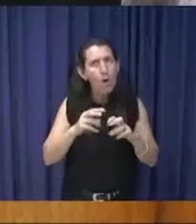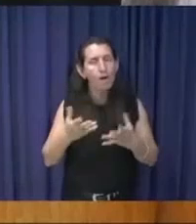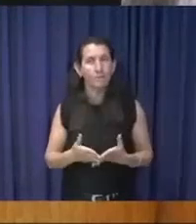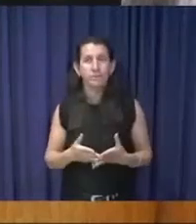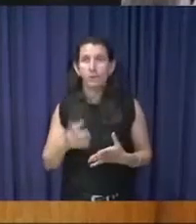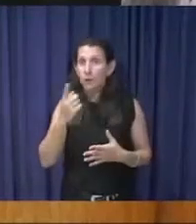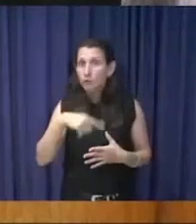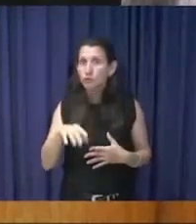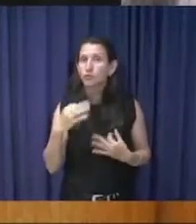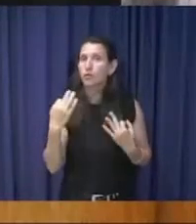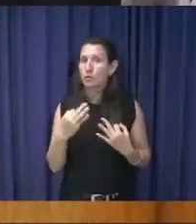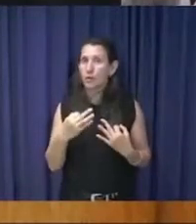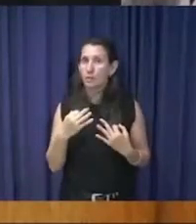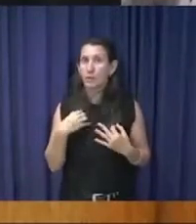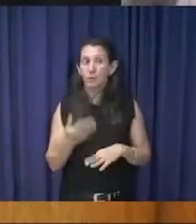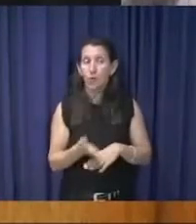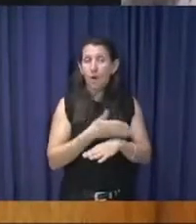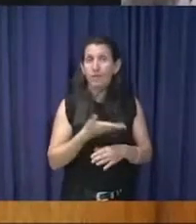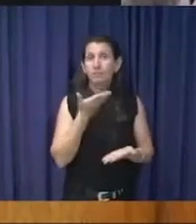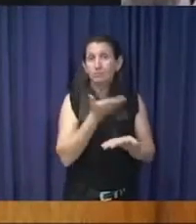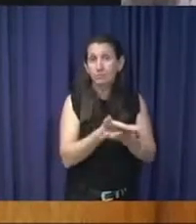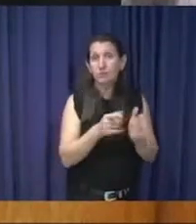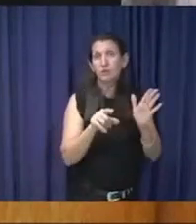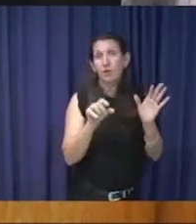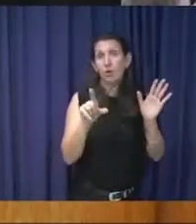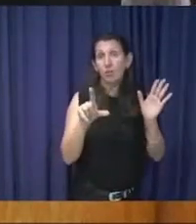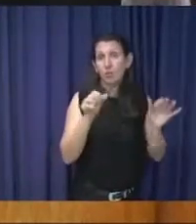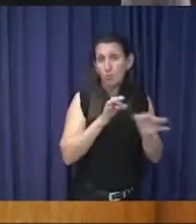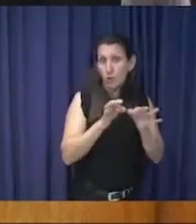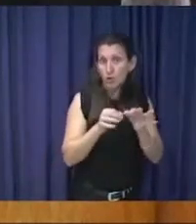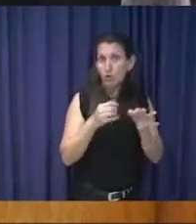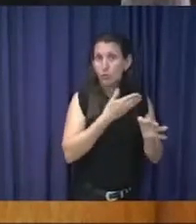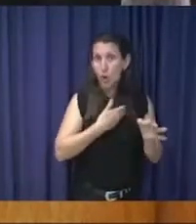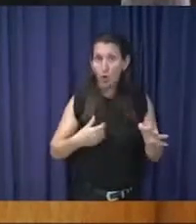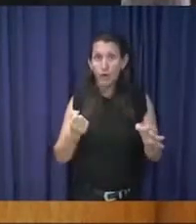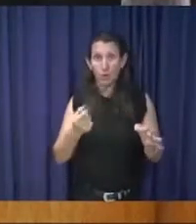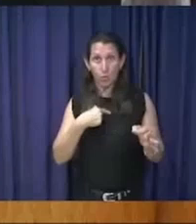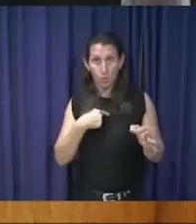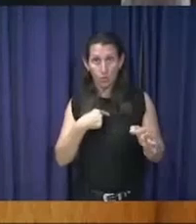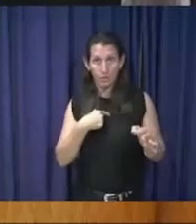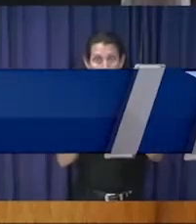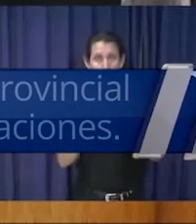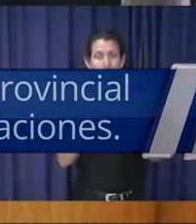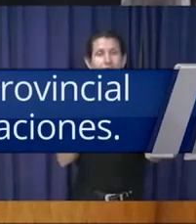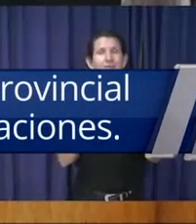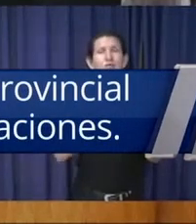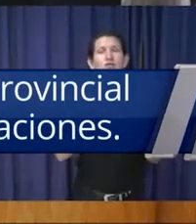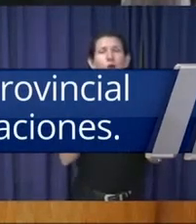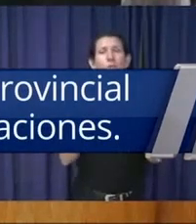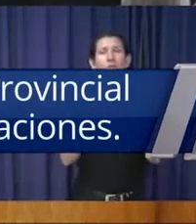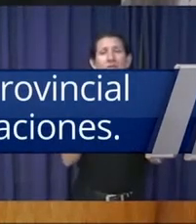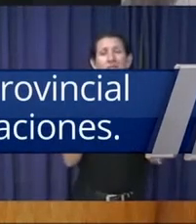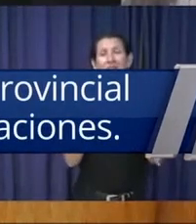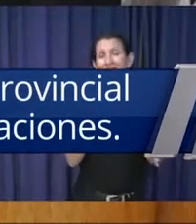Tengamos en cuenta que cuando fue presentado este proyecto por nuestro gobernador, tenía solamente 6 meses de